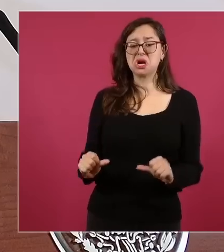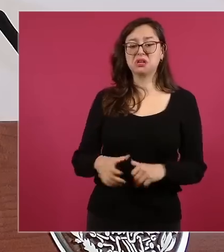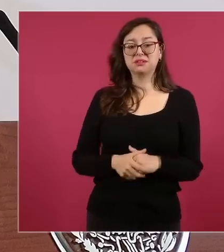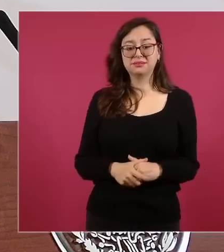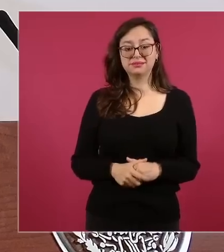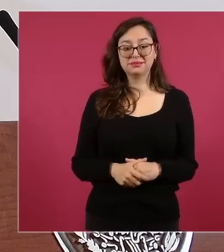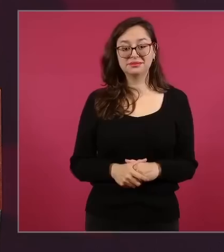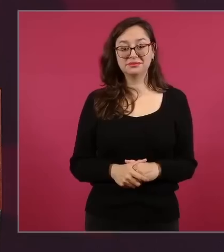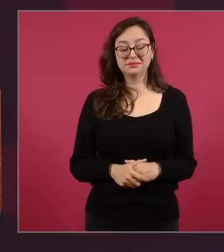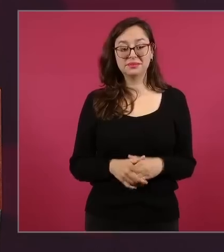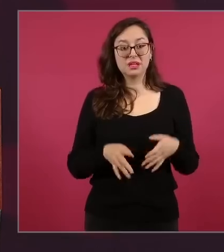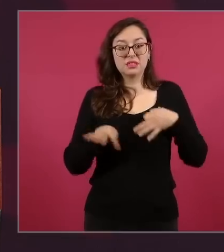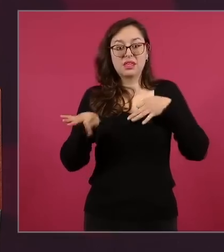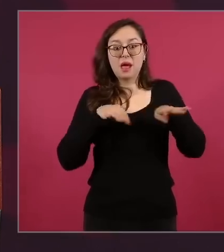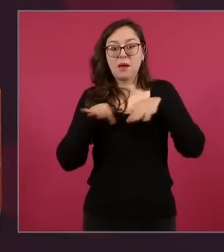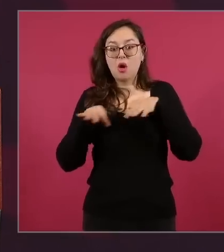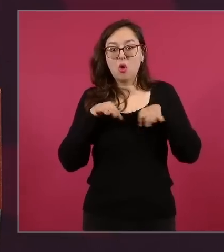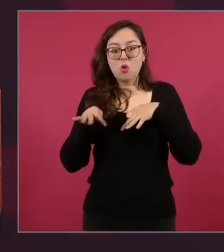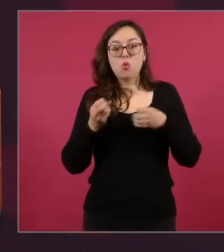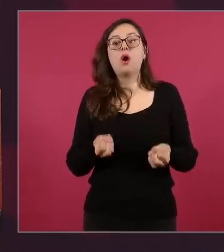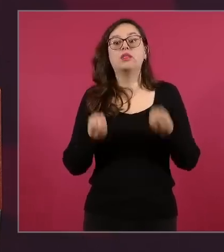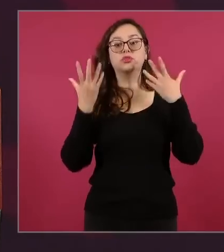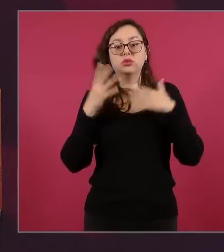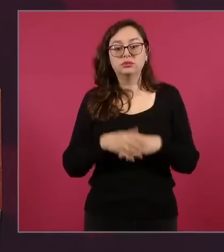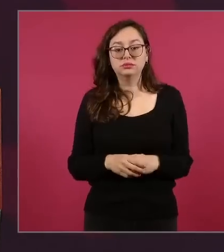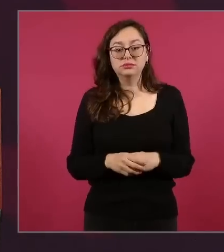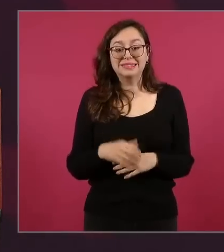Y estuvo 7 meses.